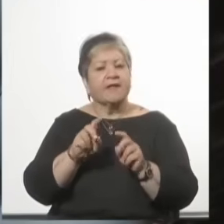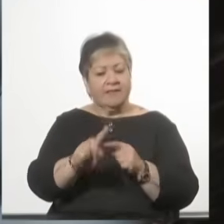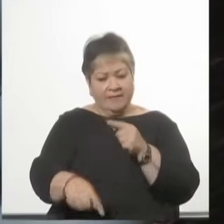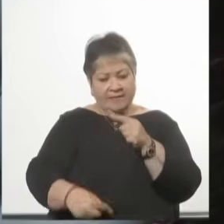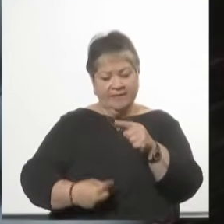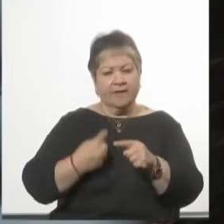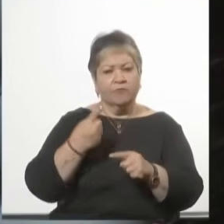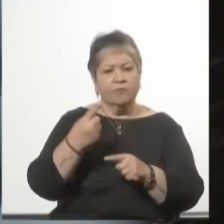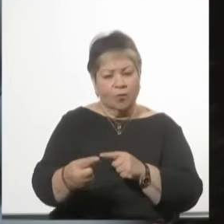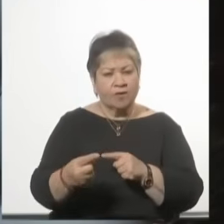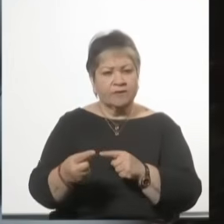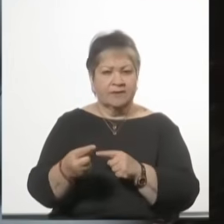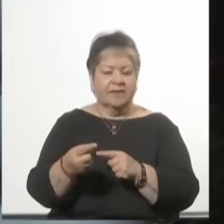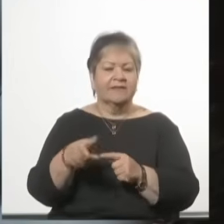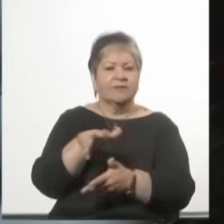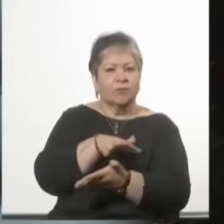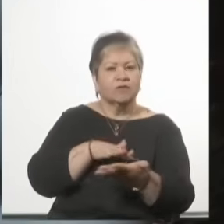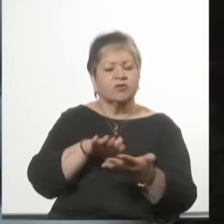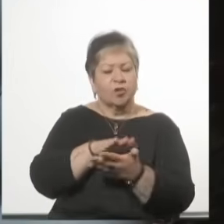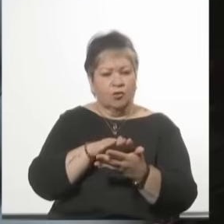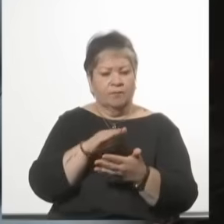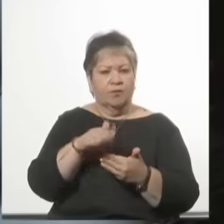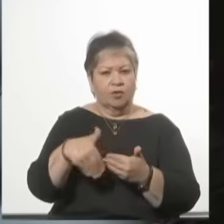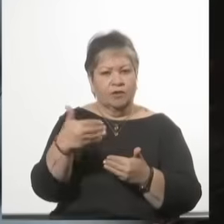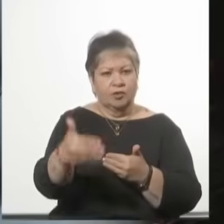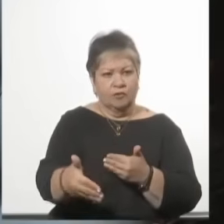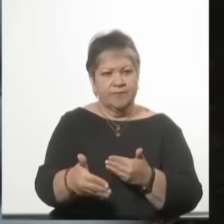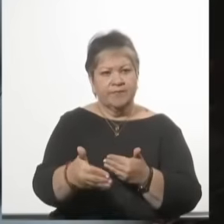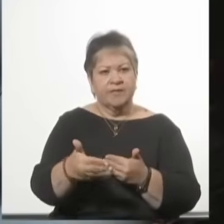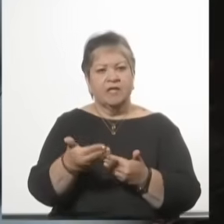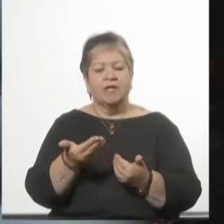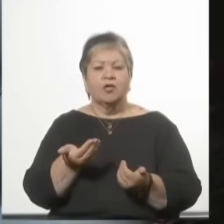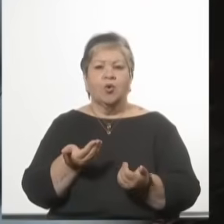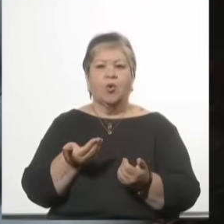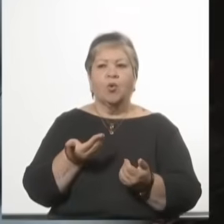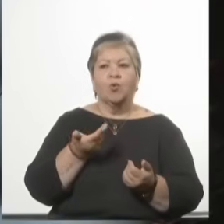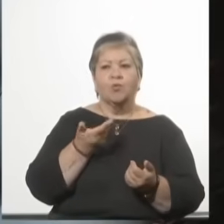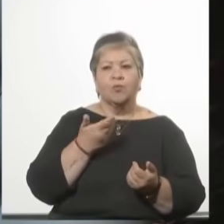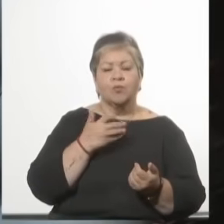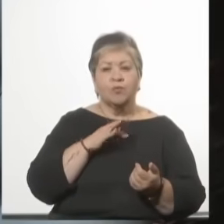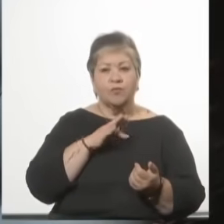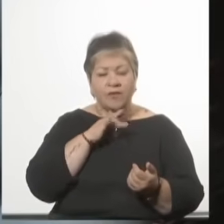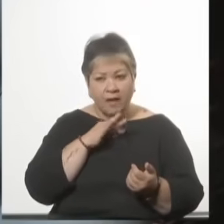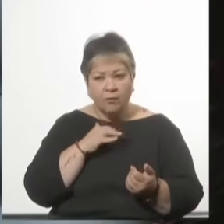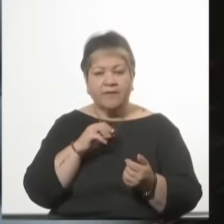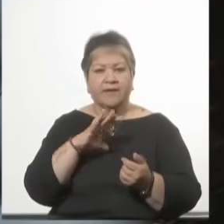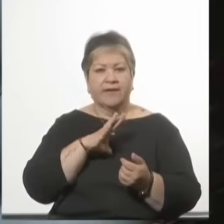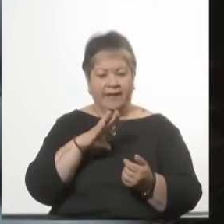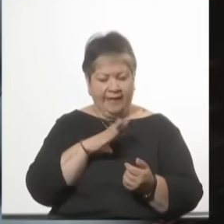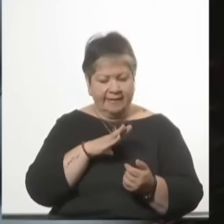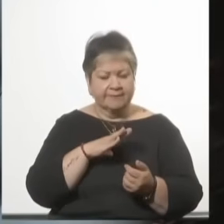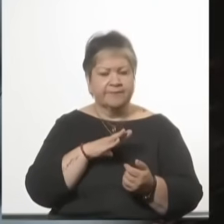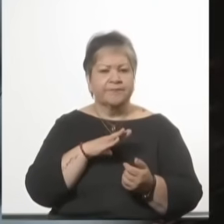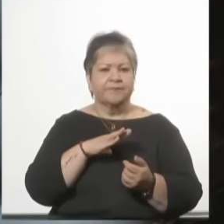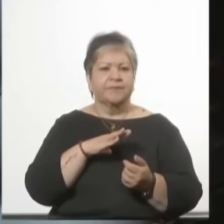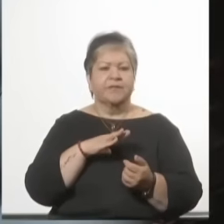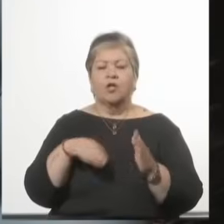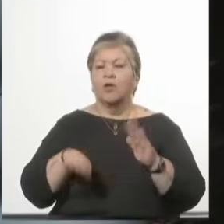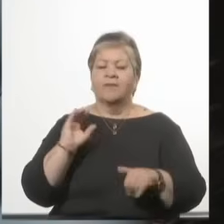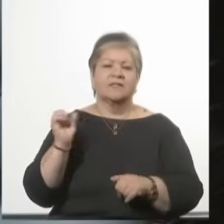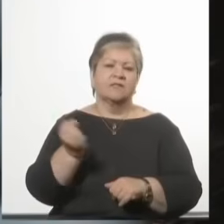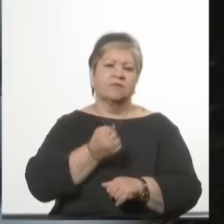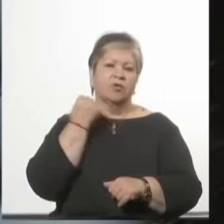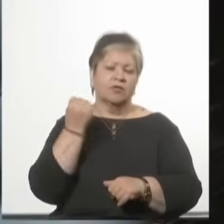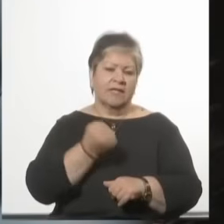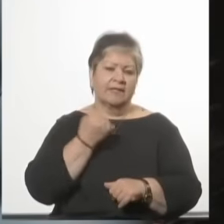han conocido recientemente y que dicen relación con un fraude inaudito y que además, quizá lo más trascendente en este ámbito